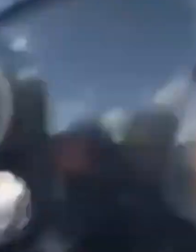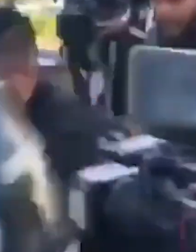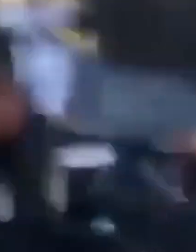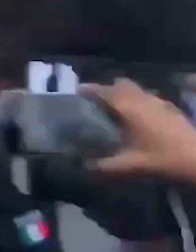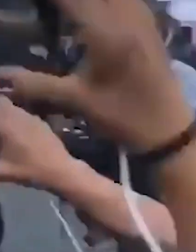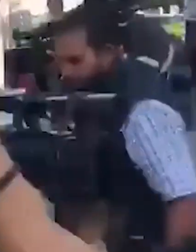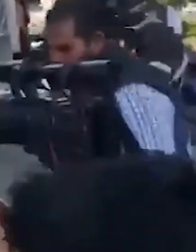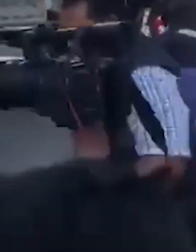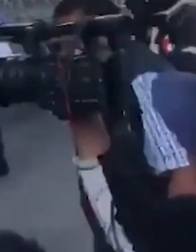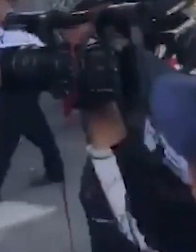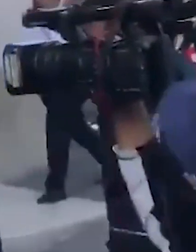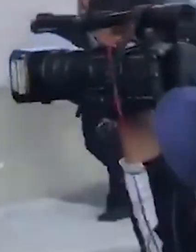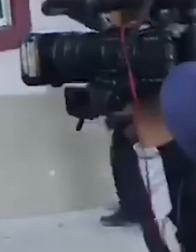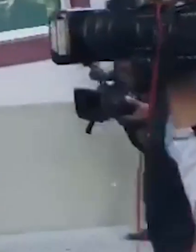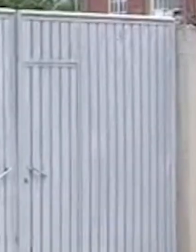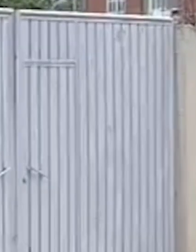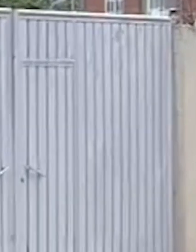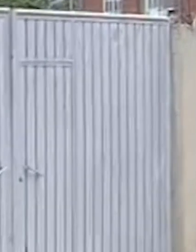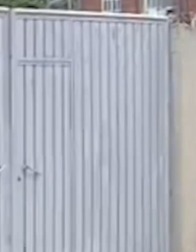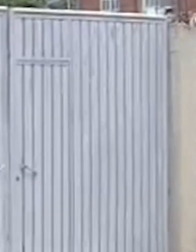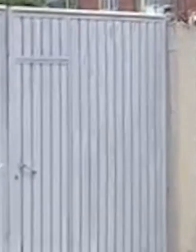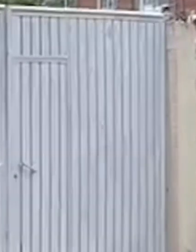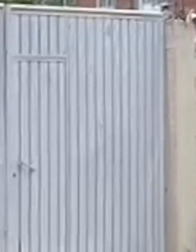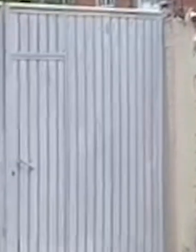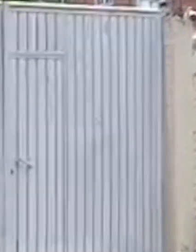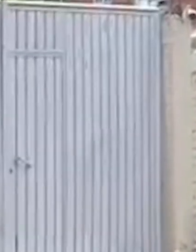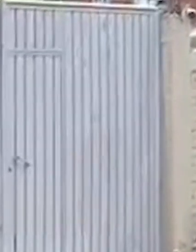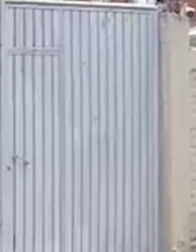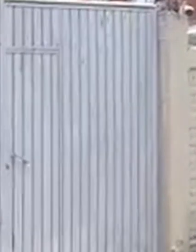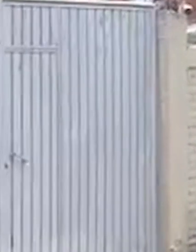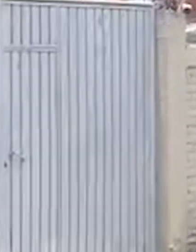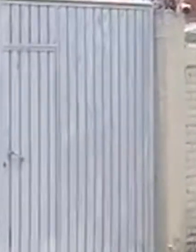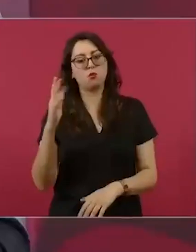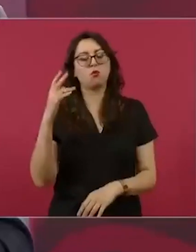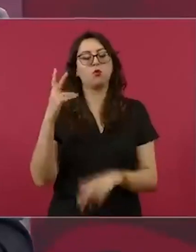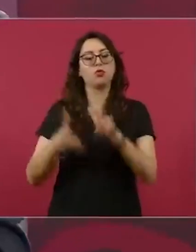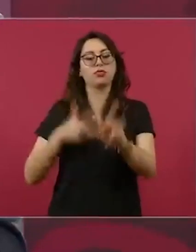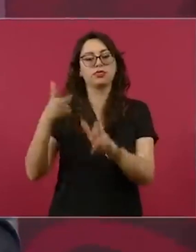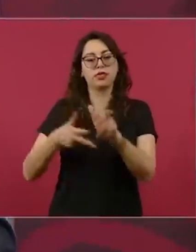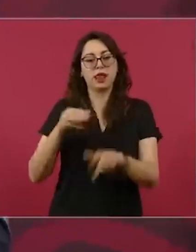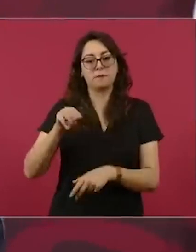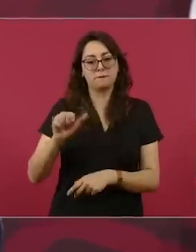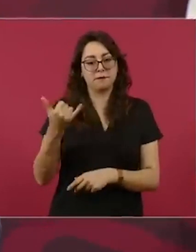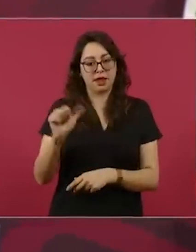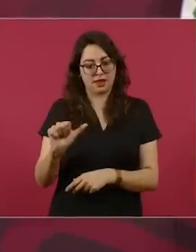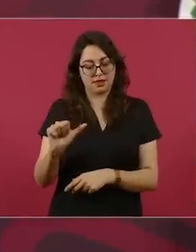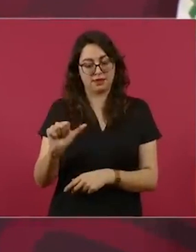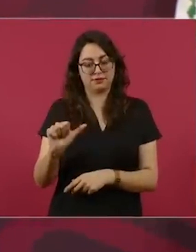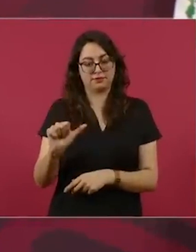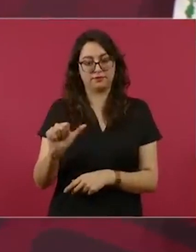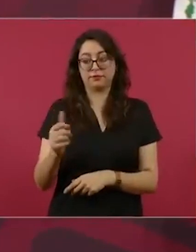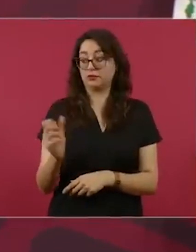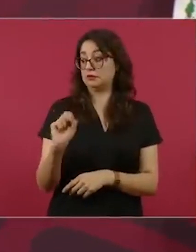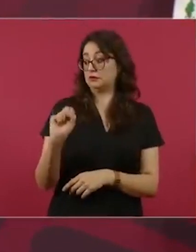Benito, un perrito en situación de calle, a un cazo con aceite hirviendo en Tecamac. El presidente Andrés Manuel López Obrador instruyó que se